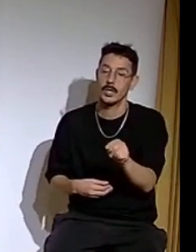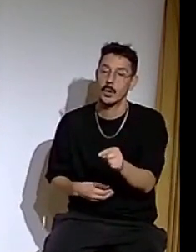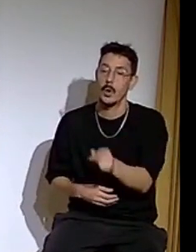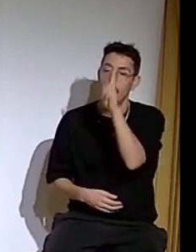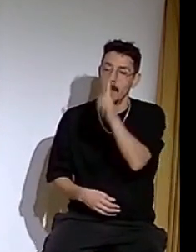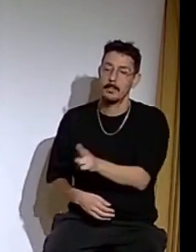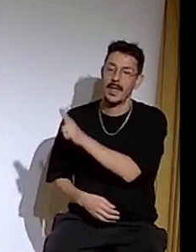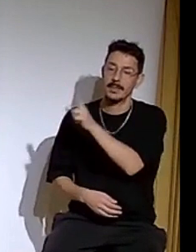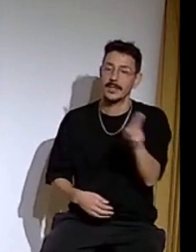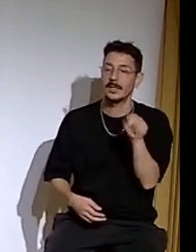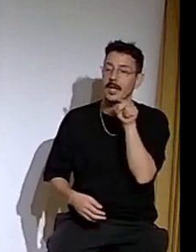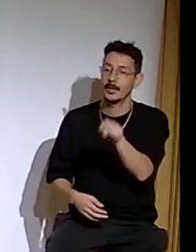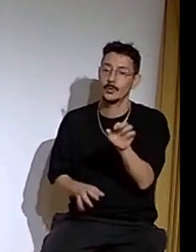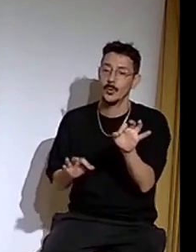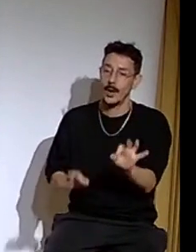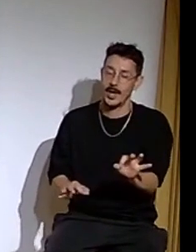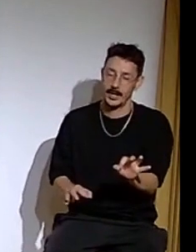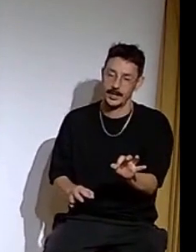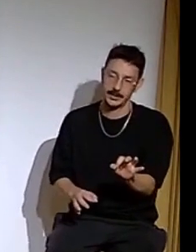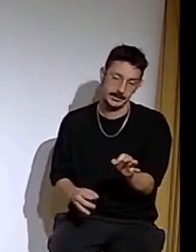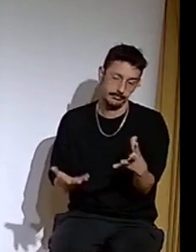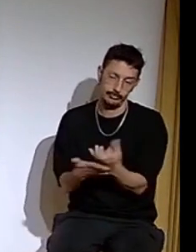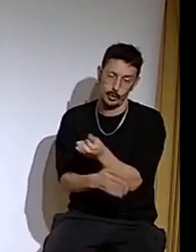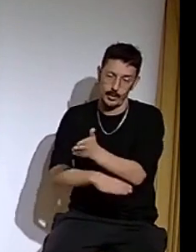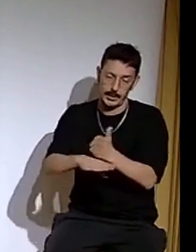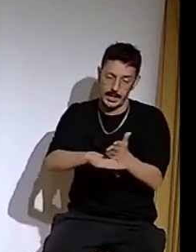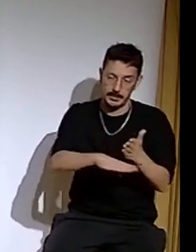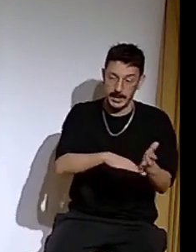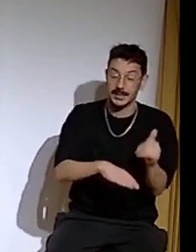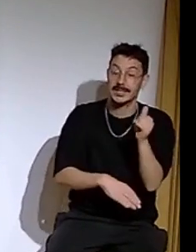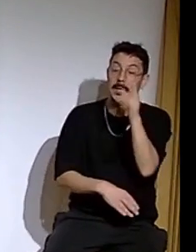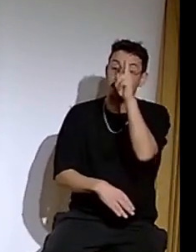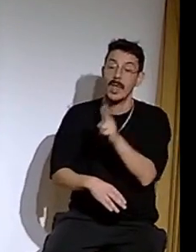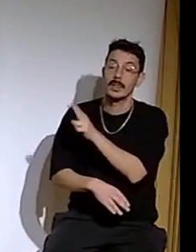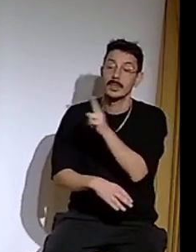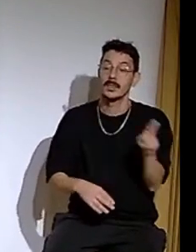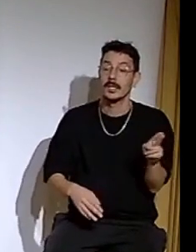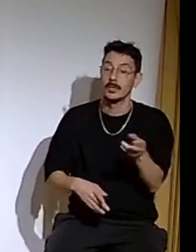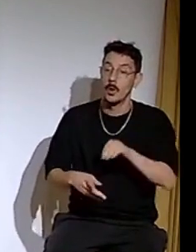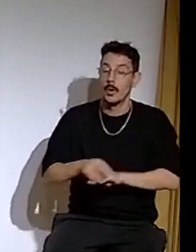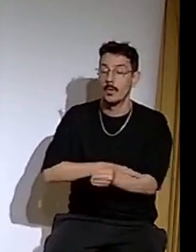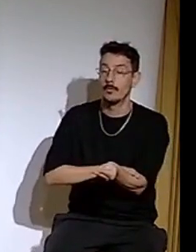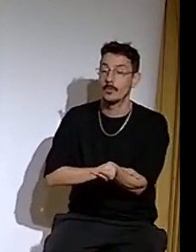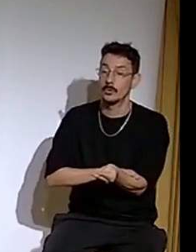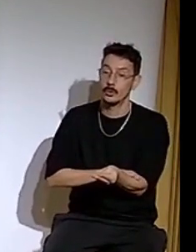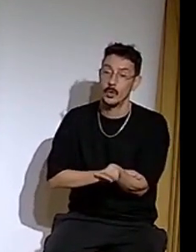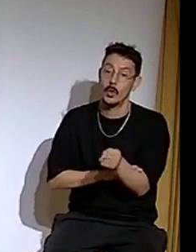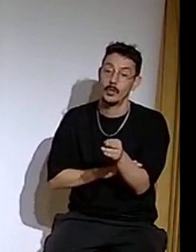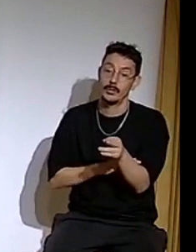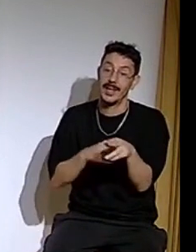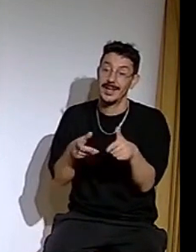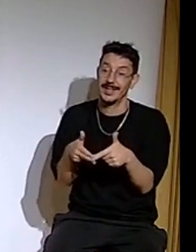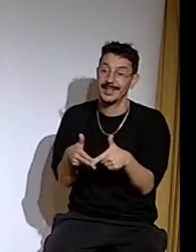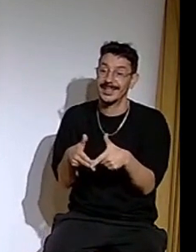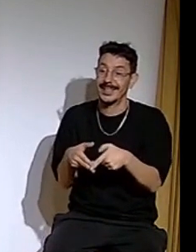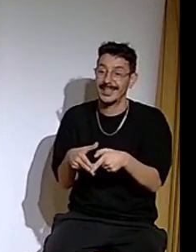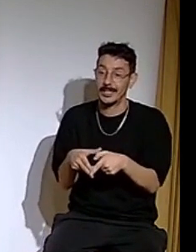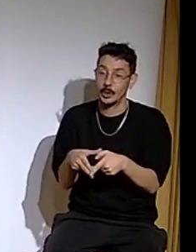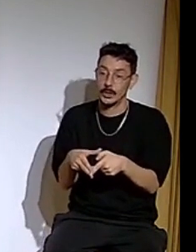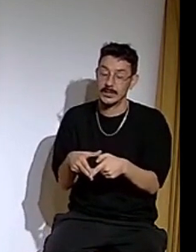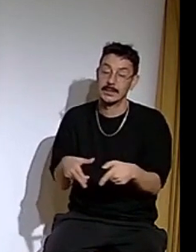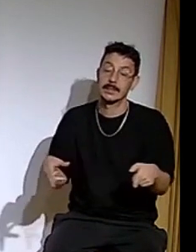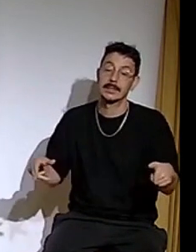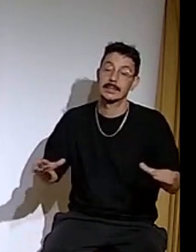tú eres entre todas nuestras partes y bendito es el fruto de tu sexo escritores Santa